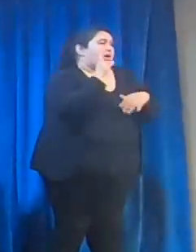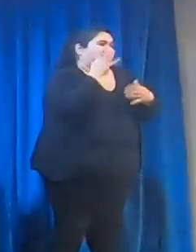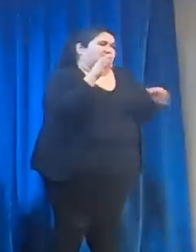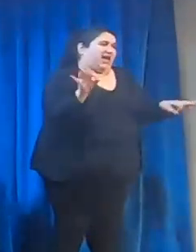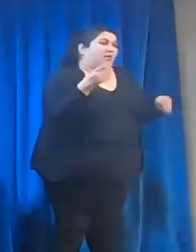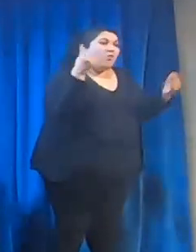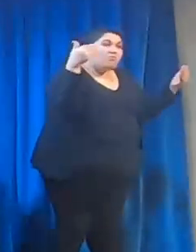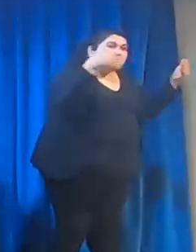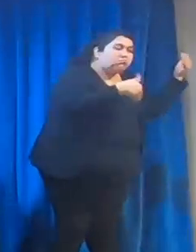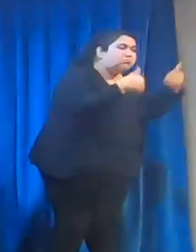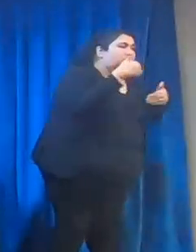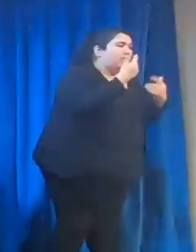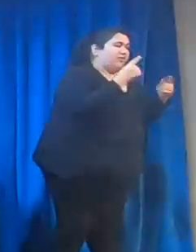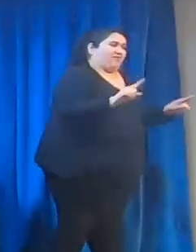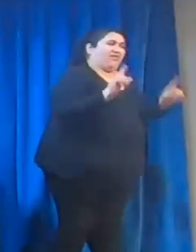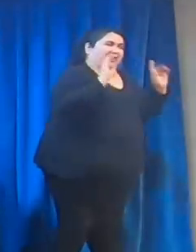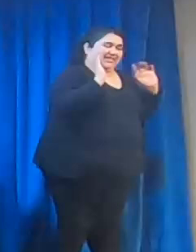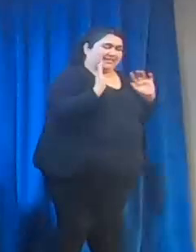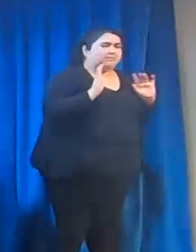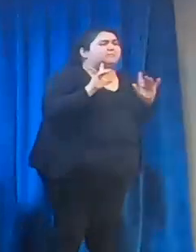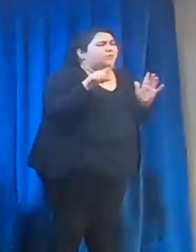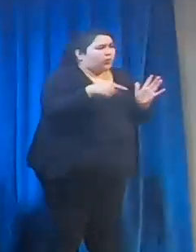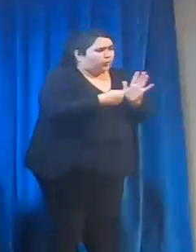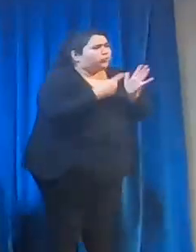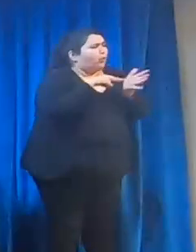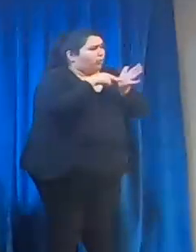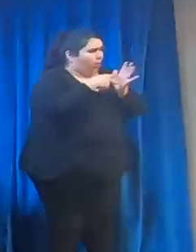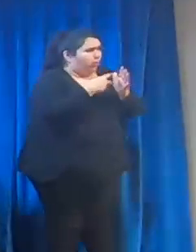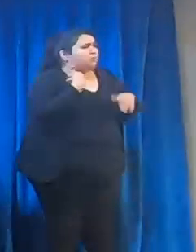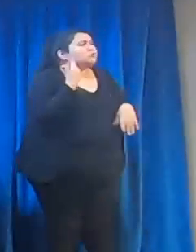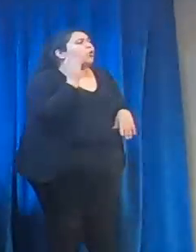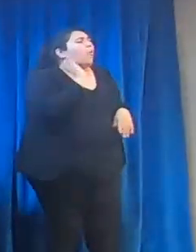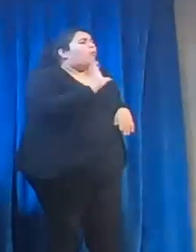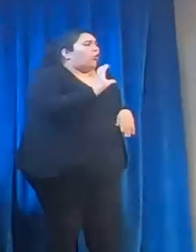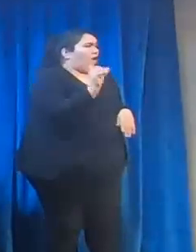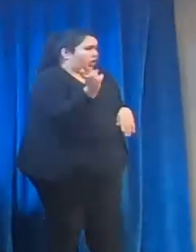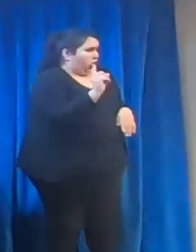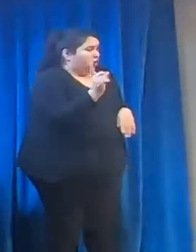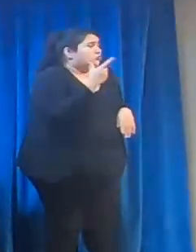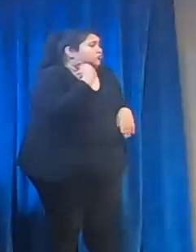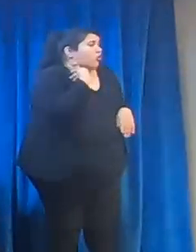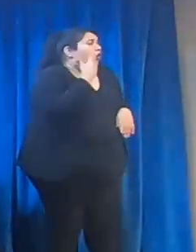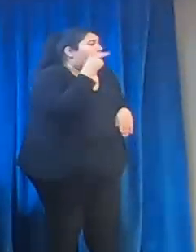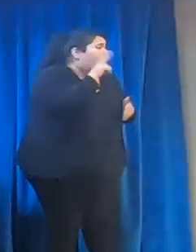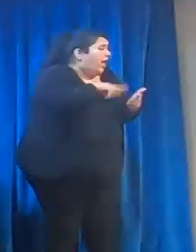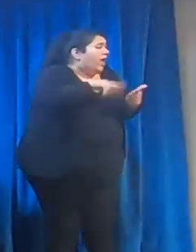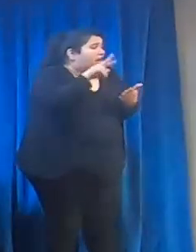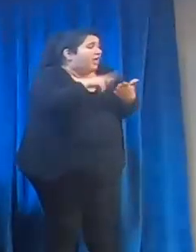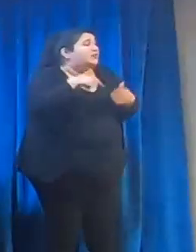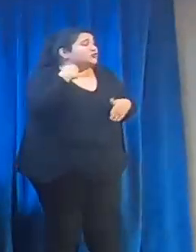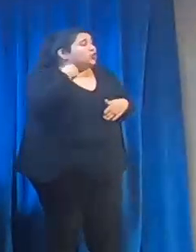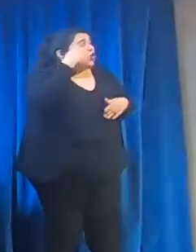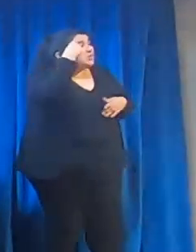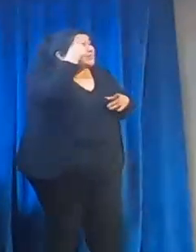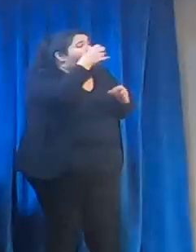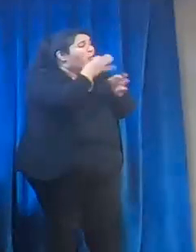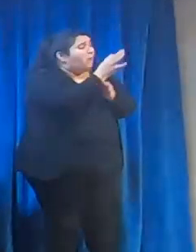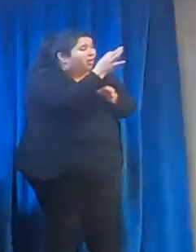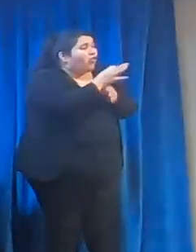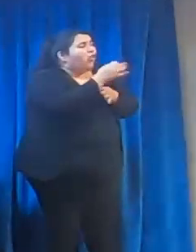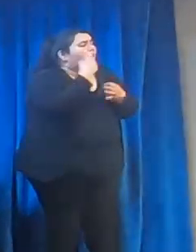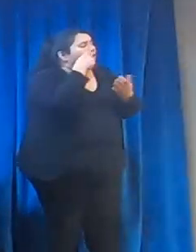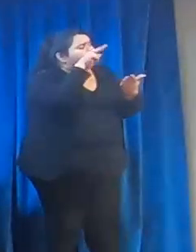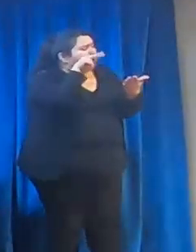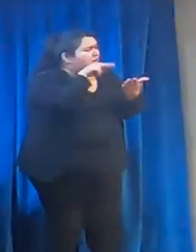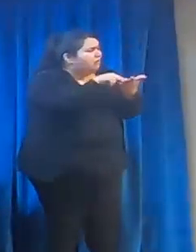presencialidad. Entonces ahí hay un problema, esto no lo llamé bullying, nada, empecé a leer. Yo como psicopedagoga, entonces uno cuando ve,